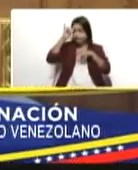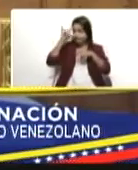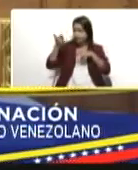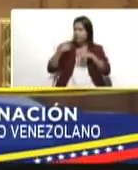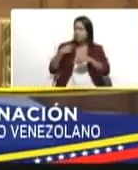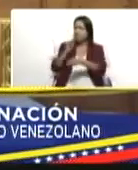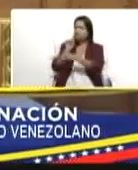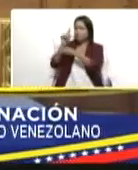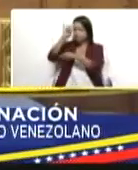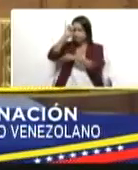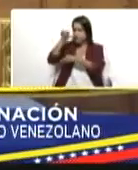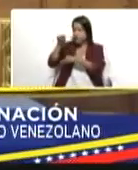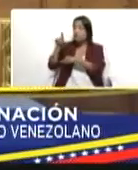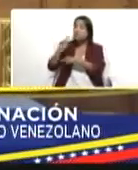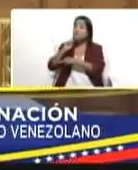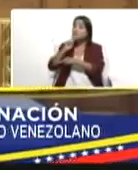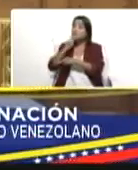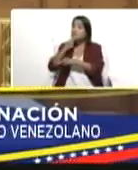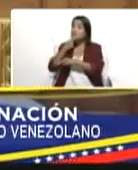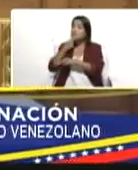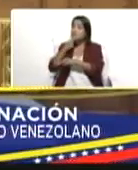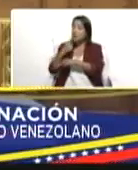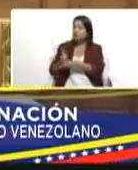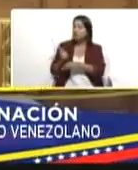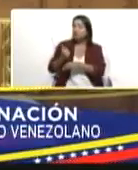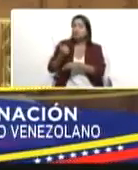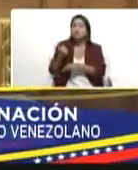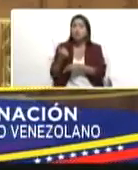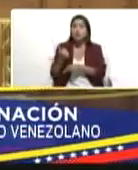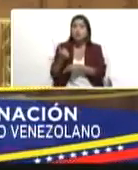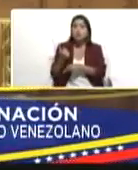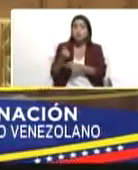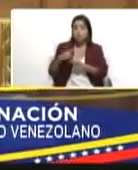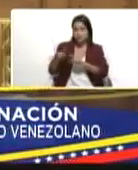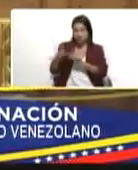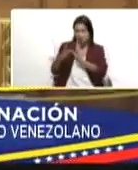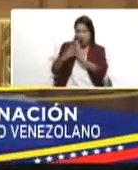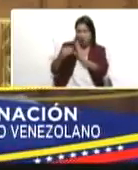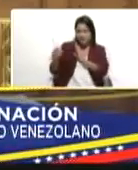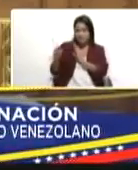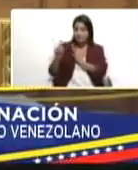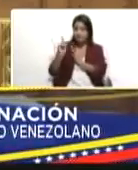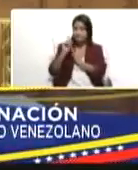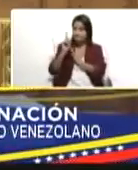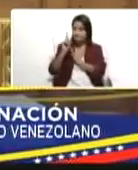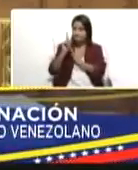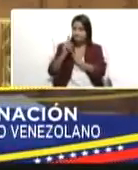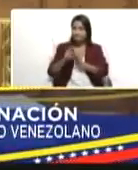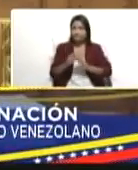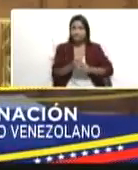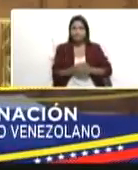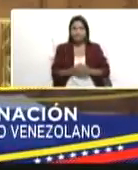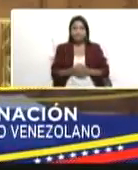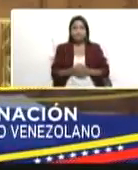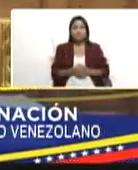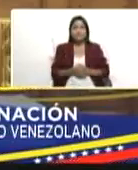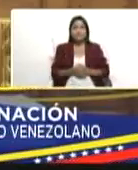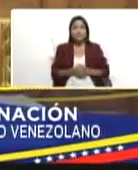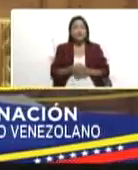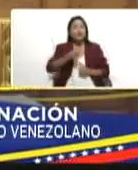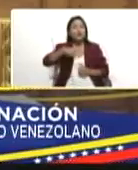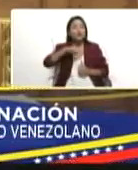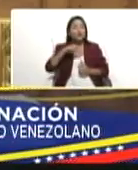respetémonos que el haga lo que quiera pero tú no nosotros somos hombres de